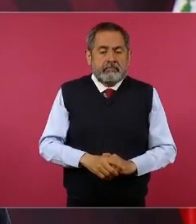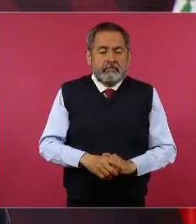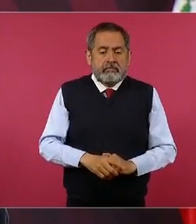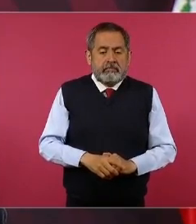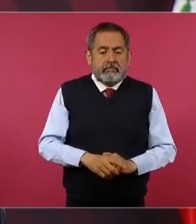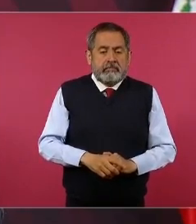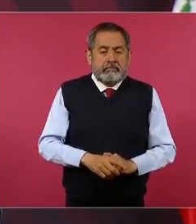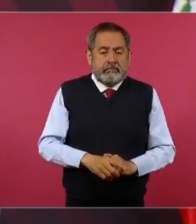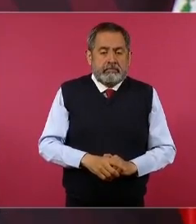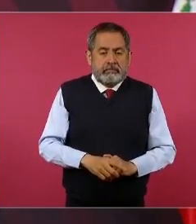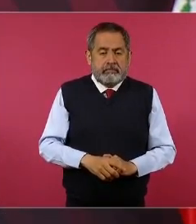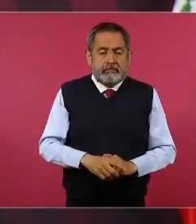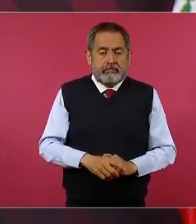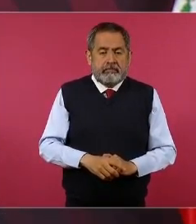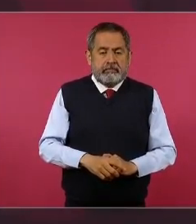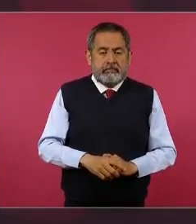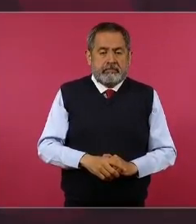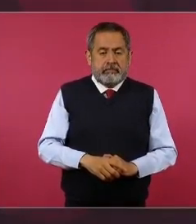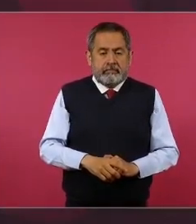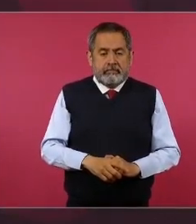es una pelota